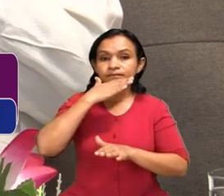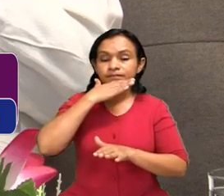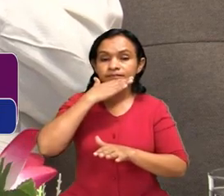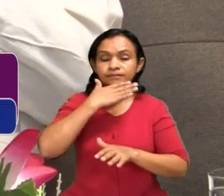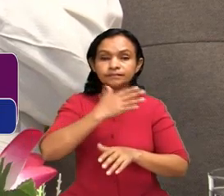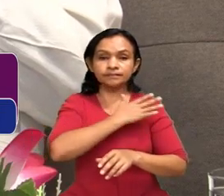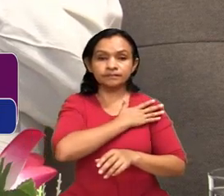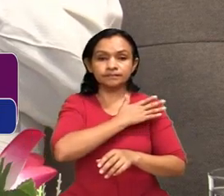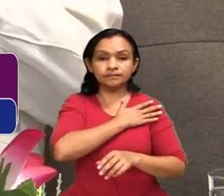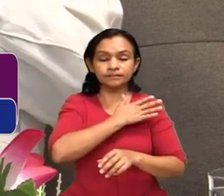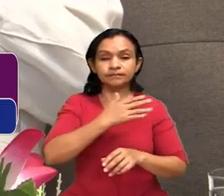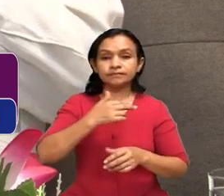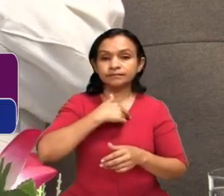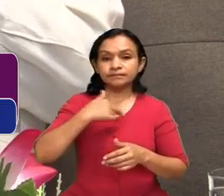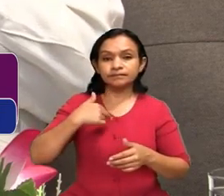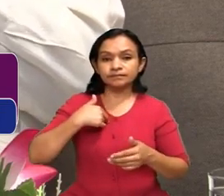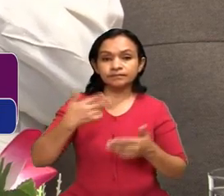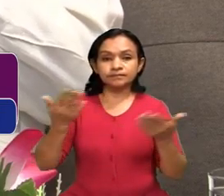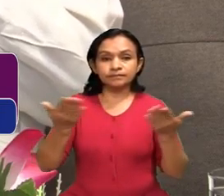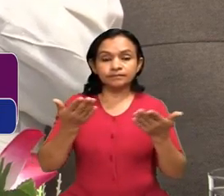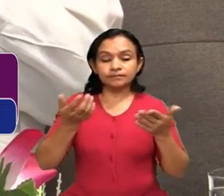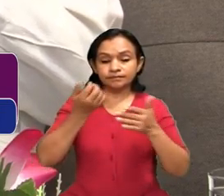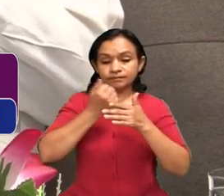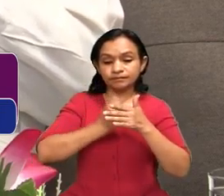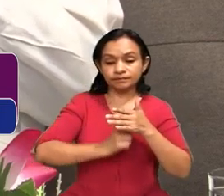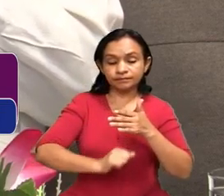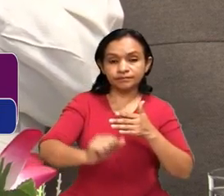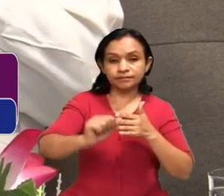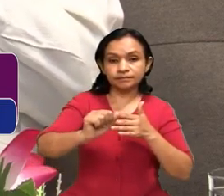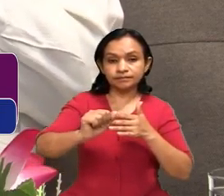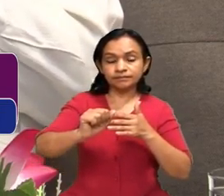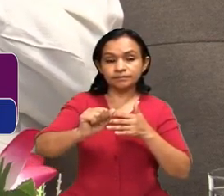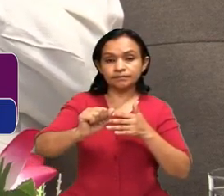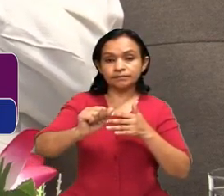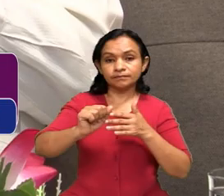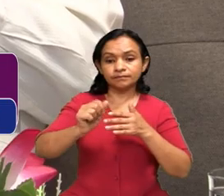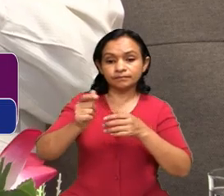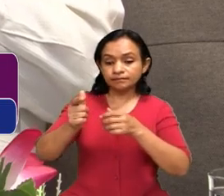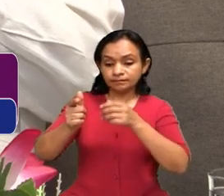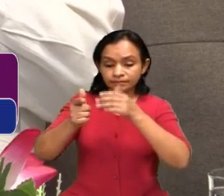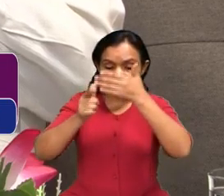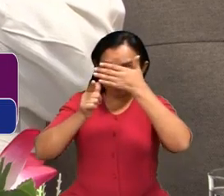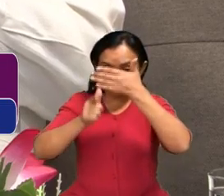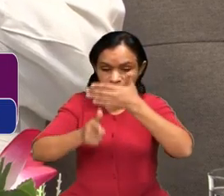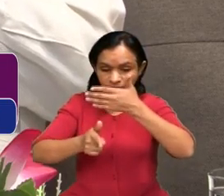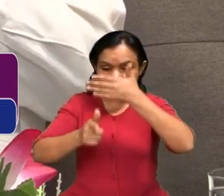Somoza de Baile, el hijo del fundador de la tiranía,